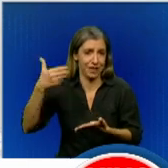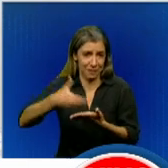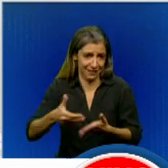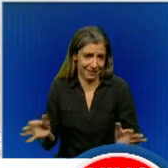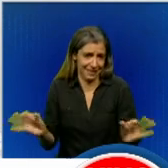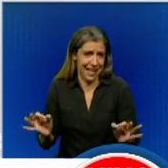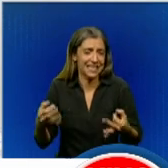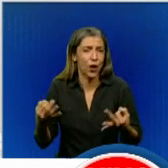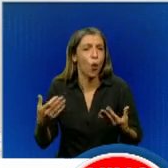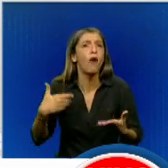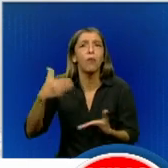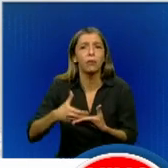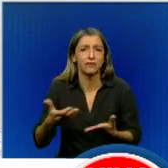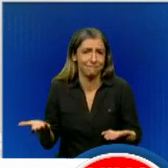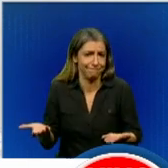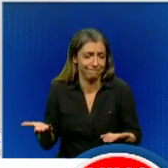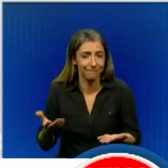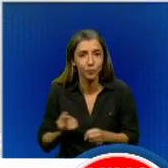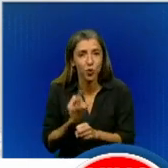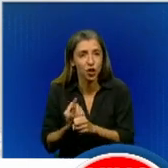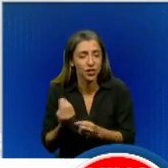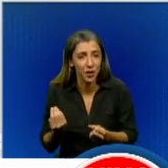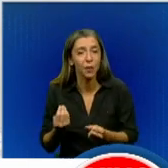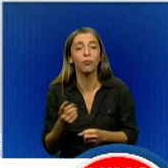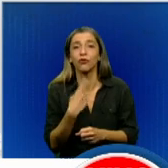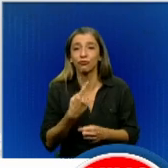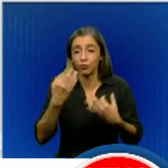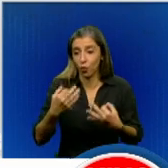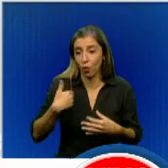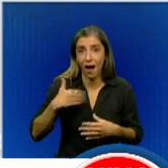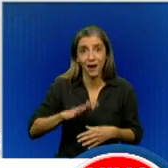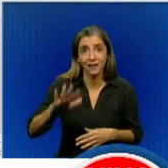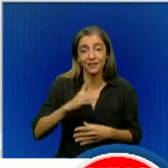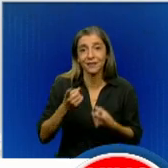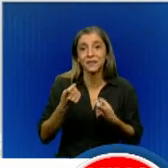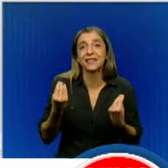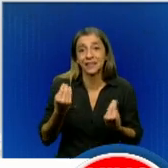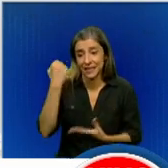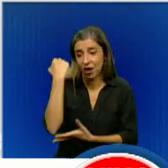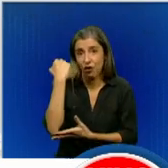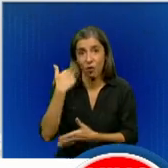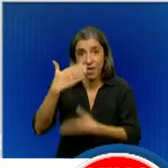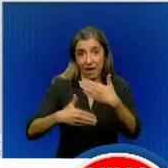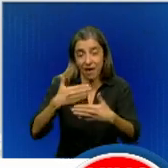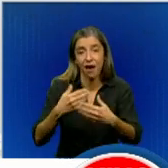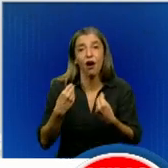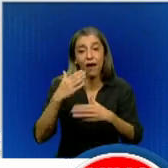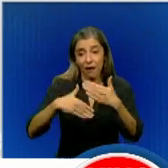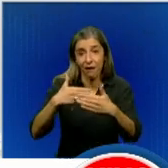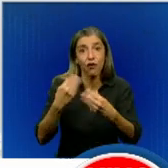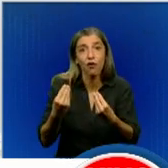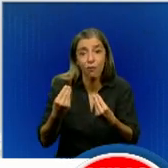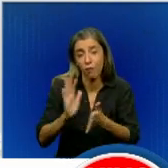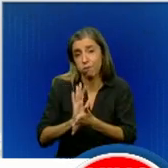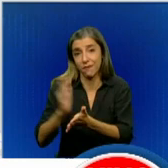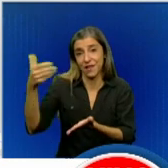argentinos justamente reactivar la economía para reactivar la economía necesitamos más inversión y necesitamos